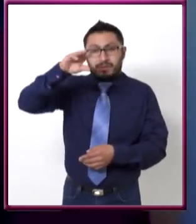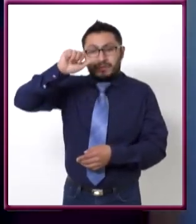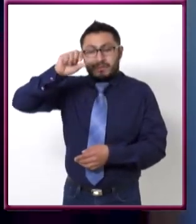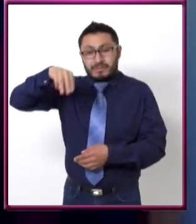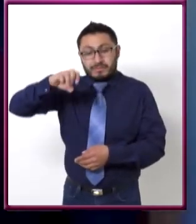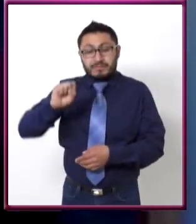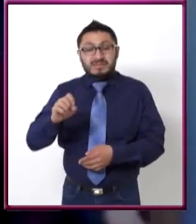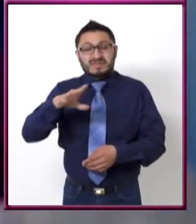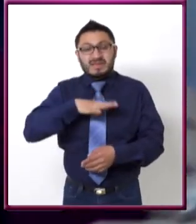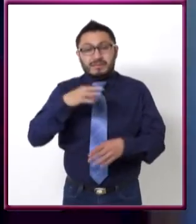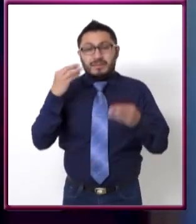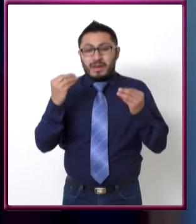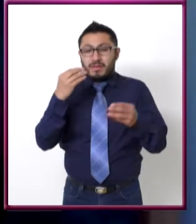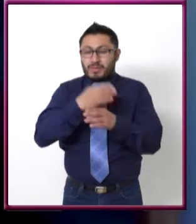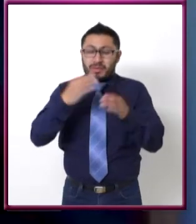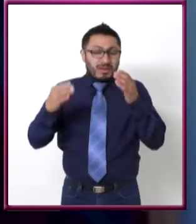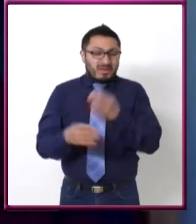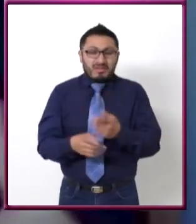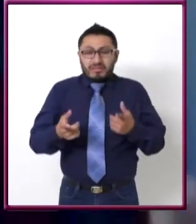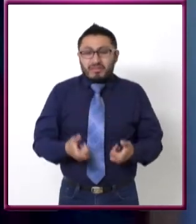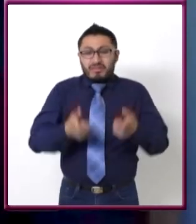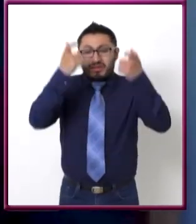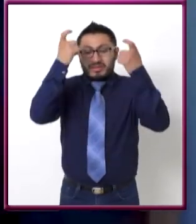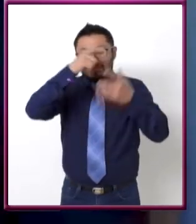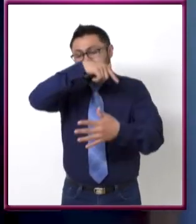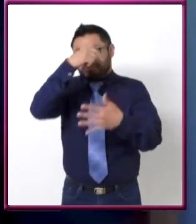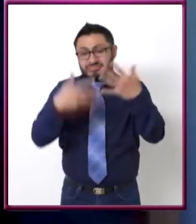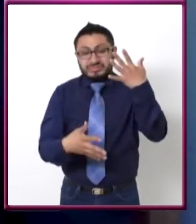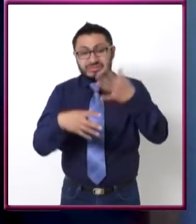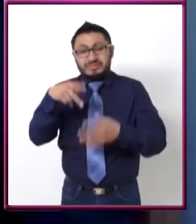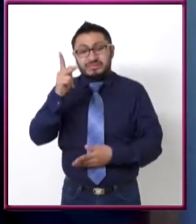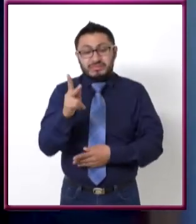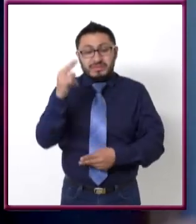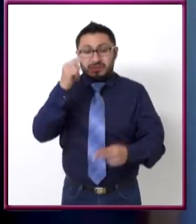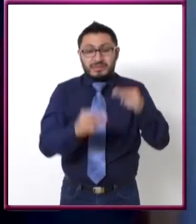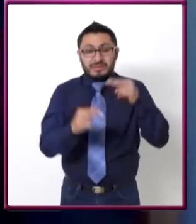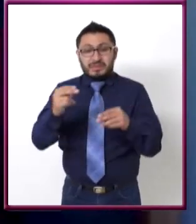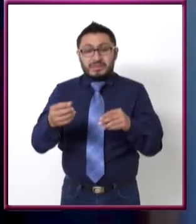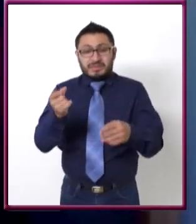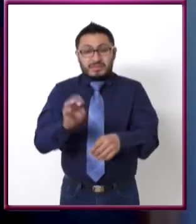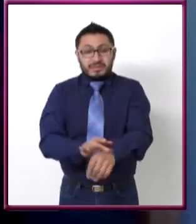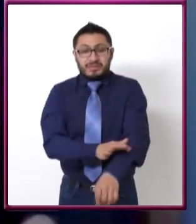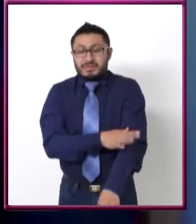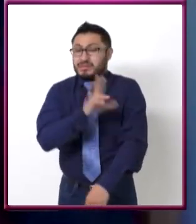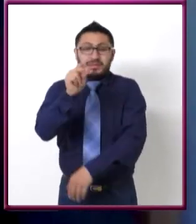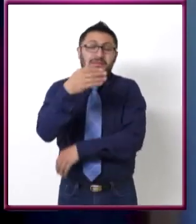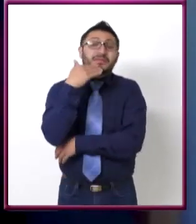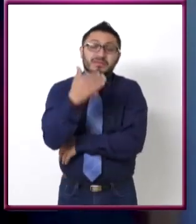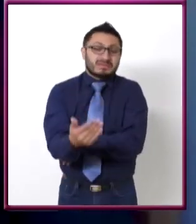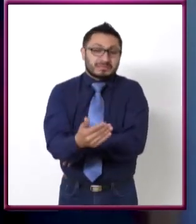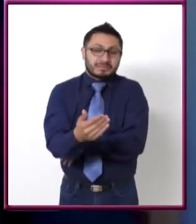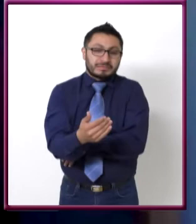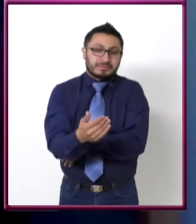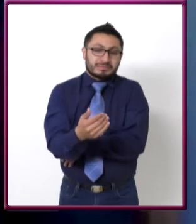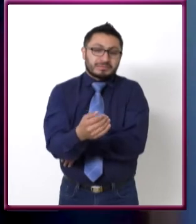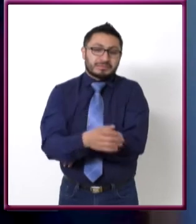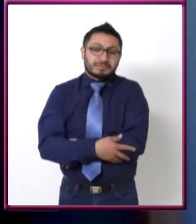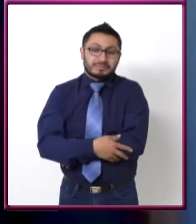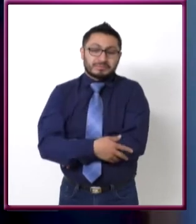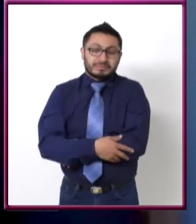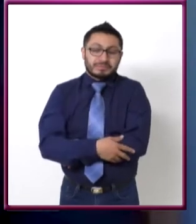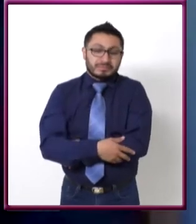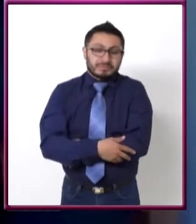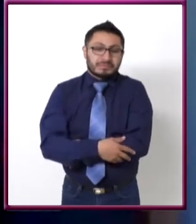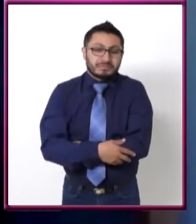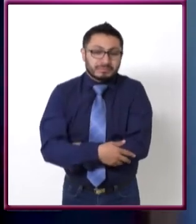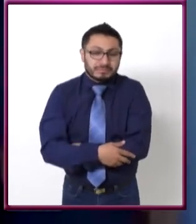físico, tenía la cuestión material, tenía la cuestión profesional, la vinculación, pero a nivel emocional, pues no estaba bien y paró.